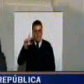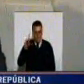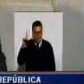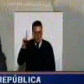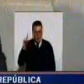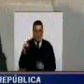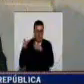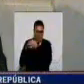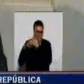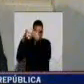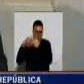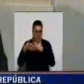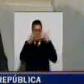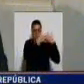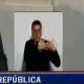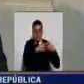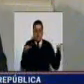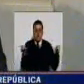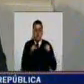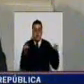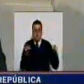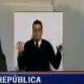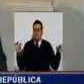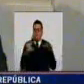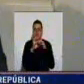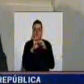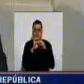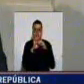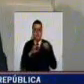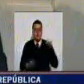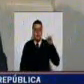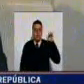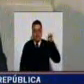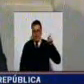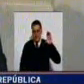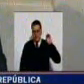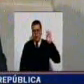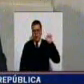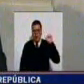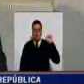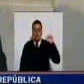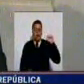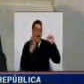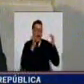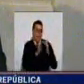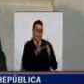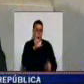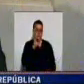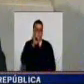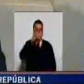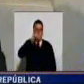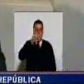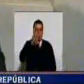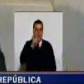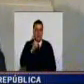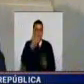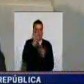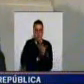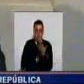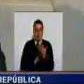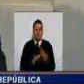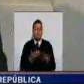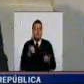en muchos negocios. Scotiabank, Colpatria, dan póliza para los dos lados a Brookfield y a